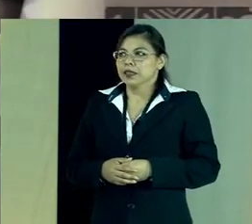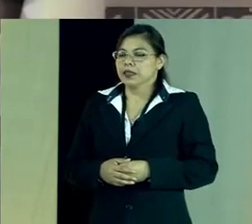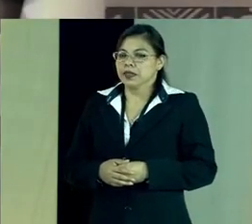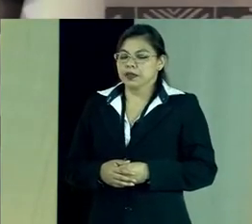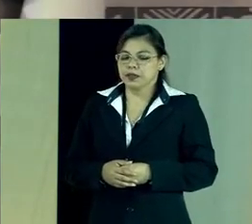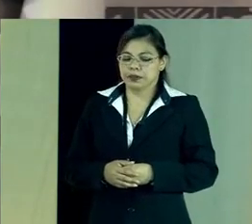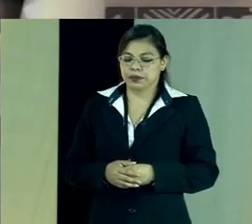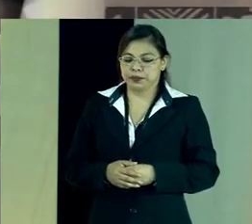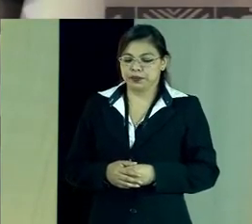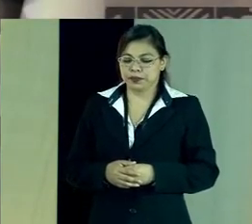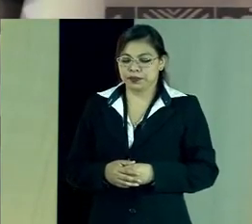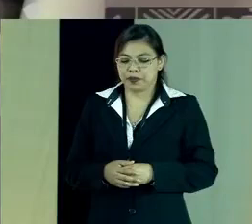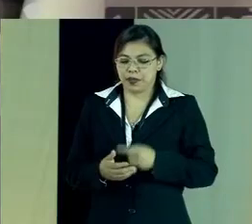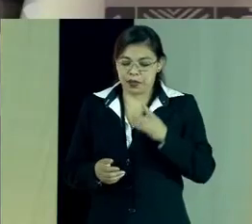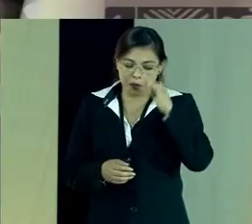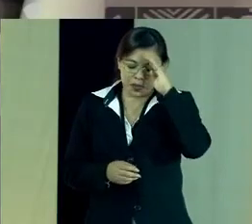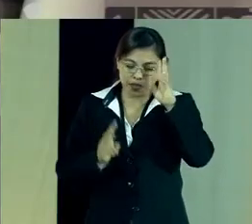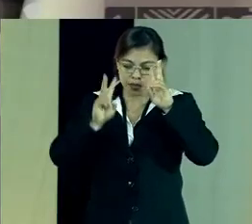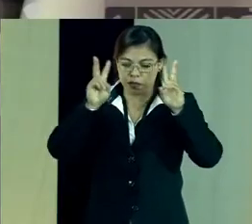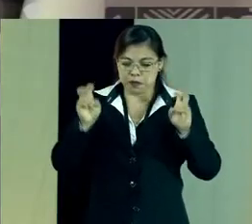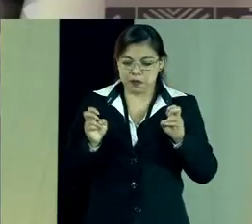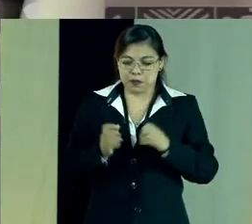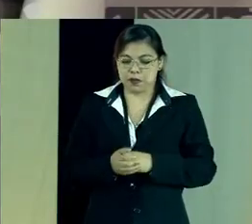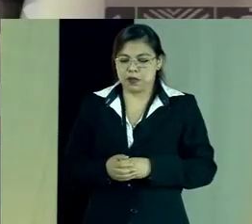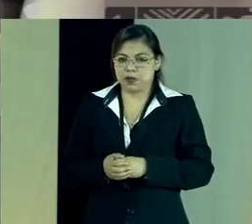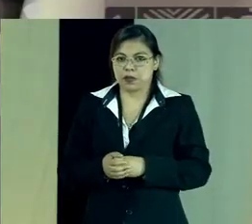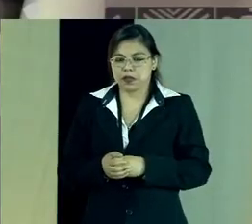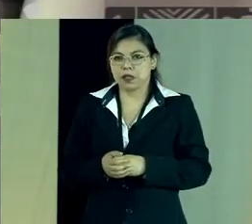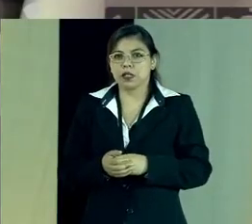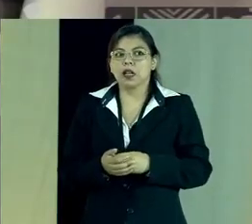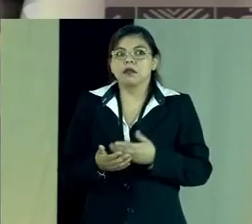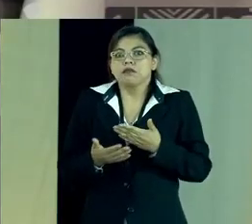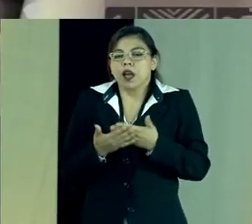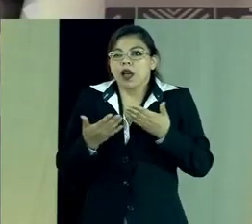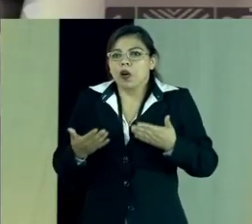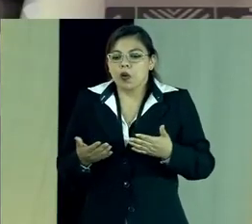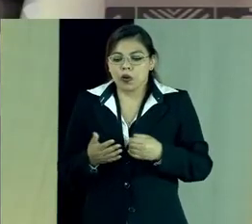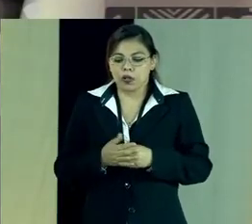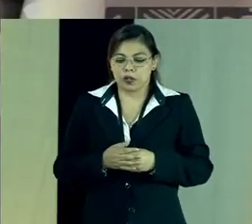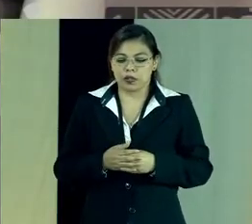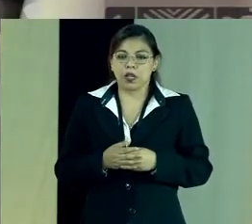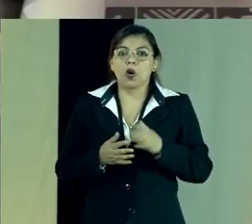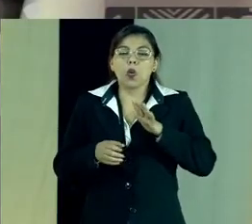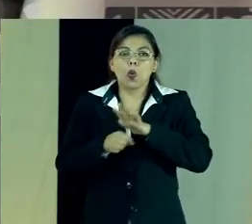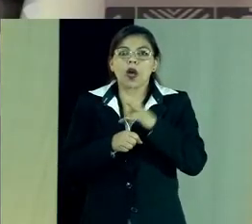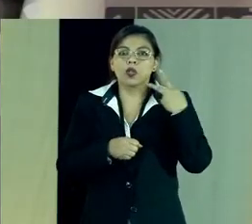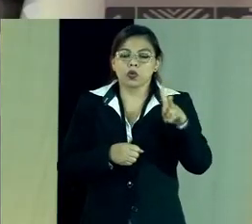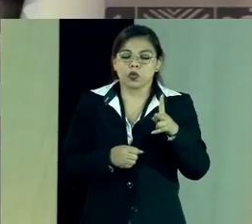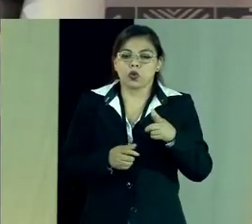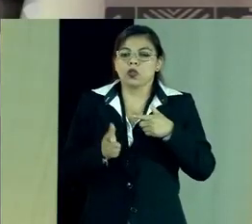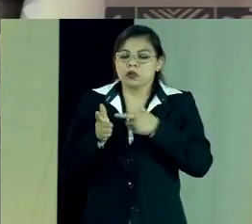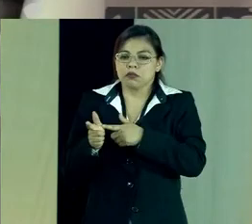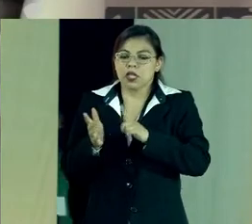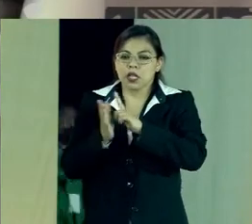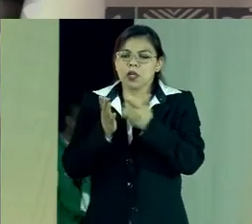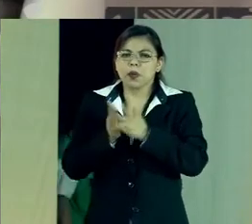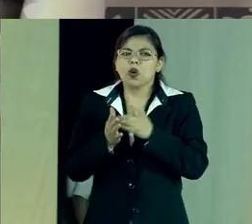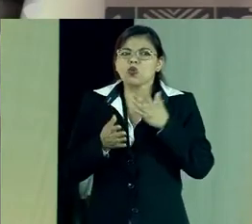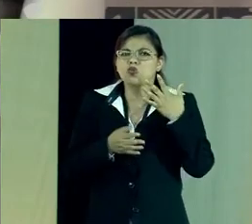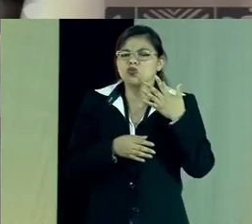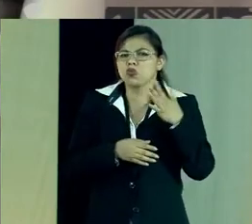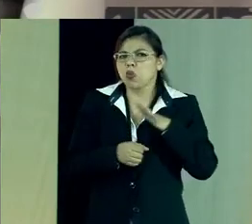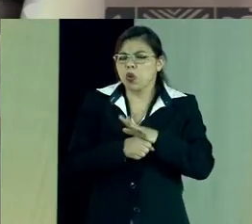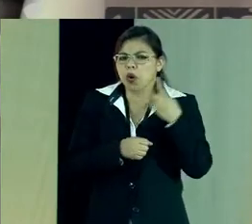si quieres abordar alguno de los temas o quieres contarnos hacia ahora cuál es tu siguiente libro o cuál fue la técnica